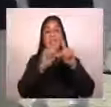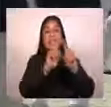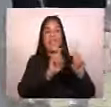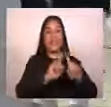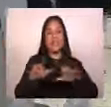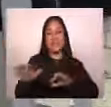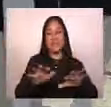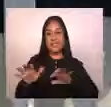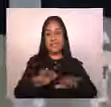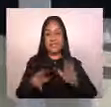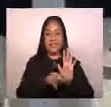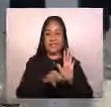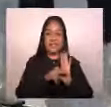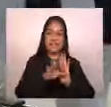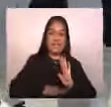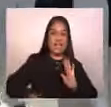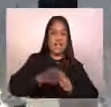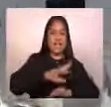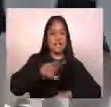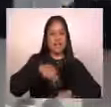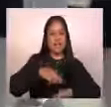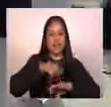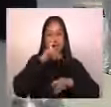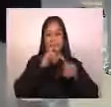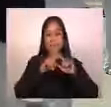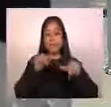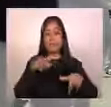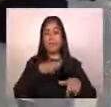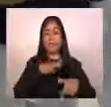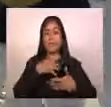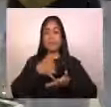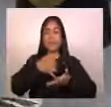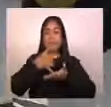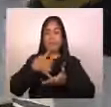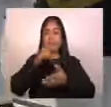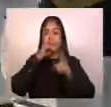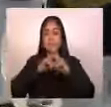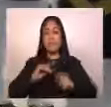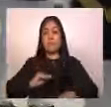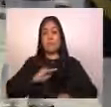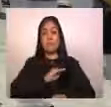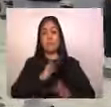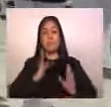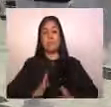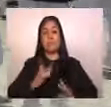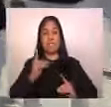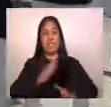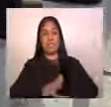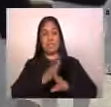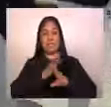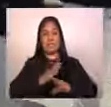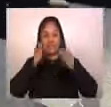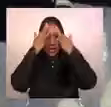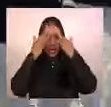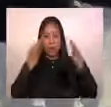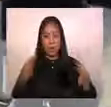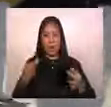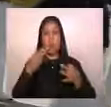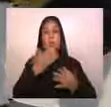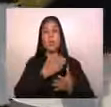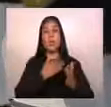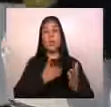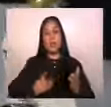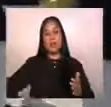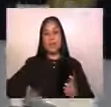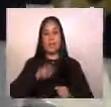concursos realizados a nivel nacional, además de haber sido condecorada por el Ministerio de la Defensa, según acuerdo gubernativo